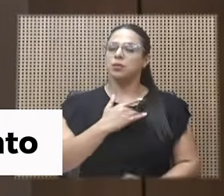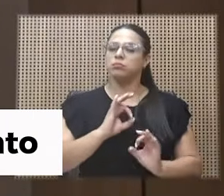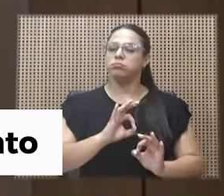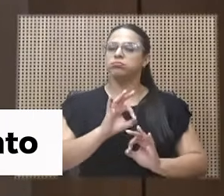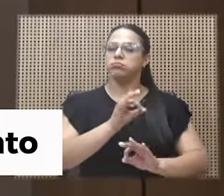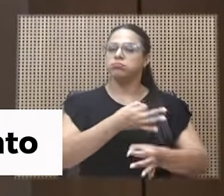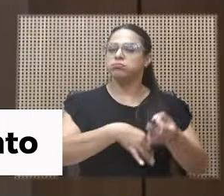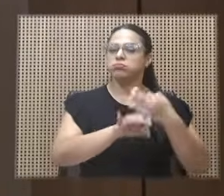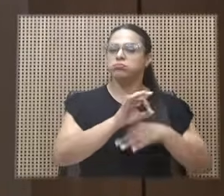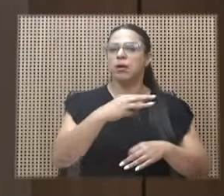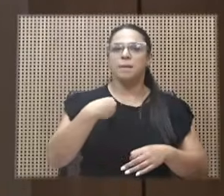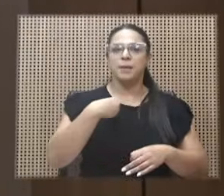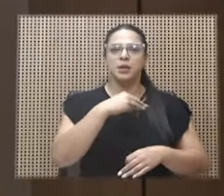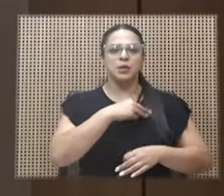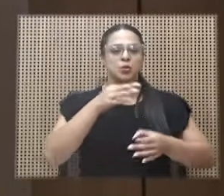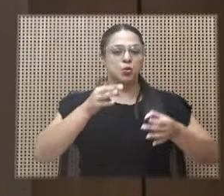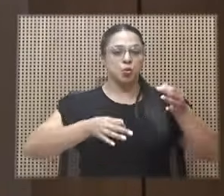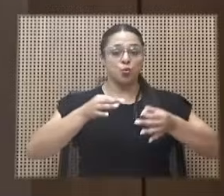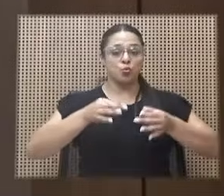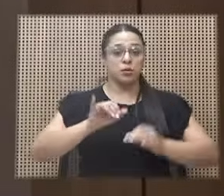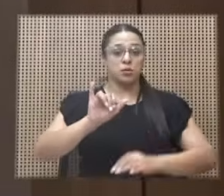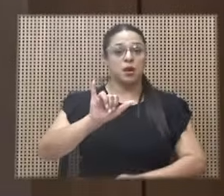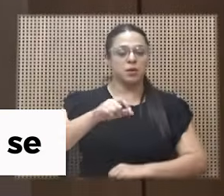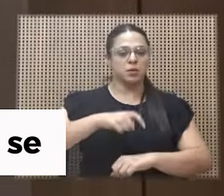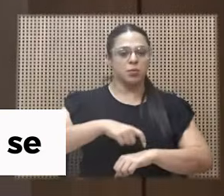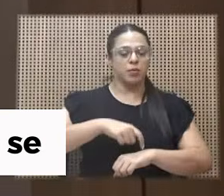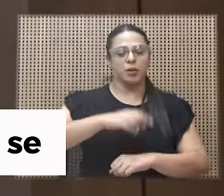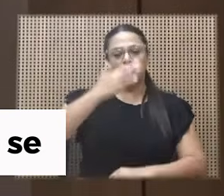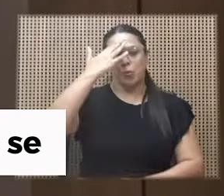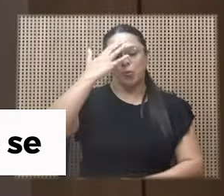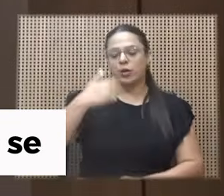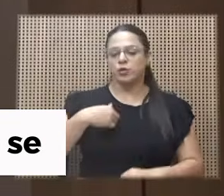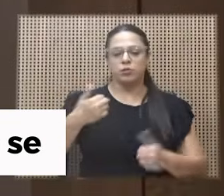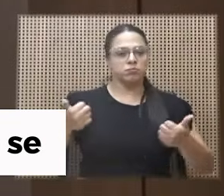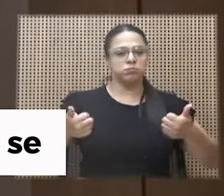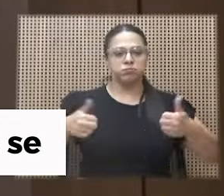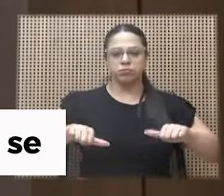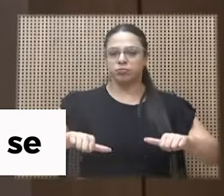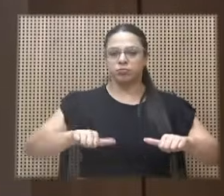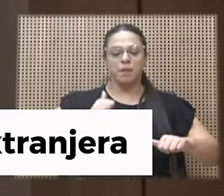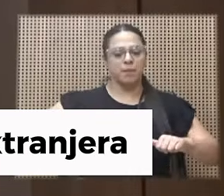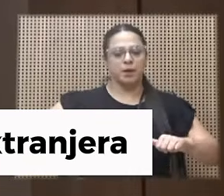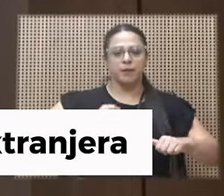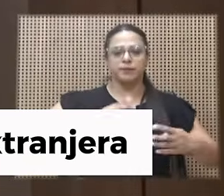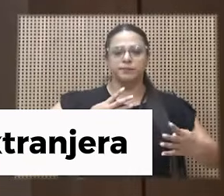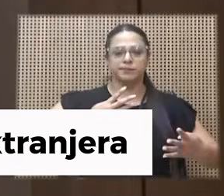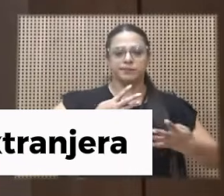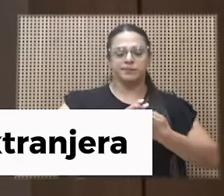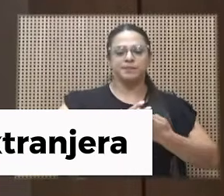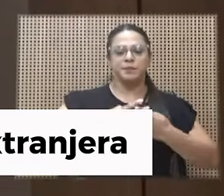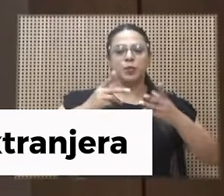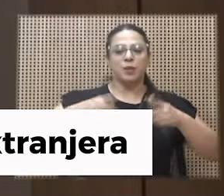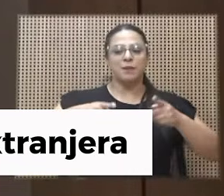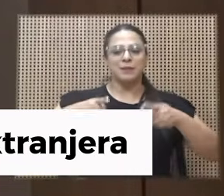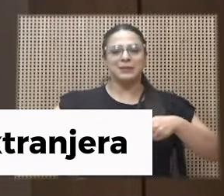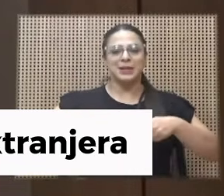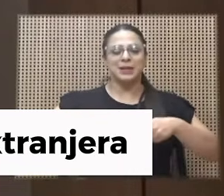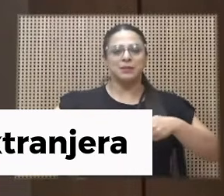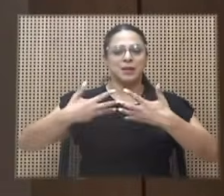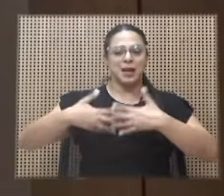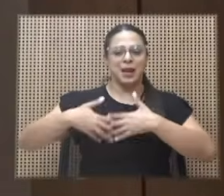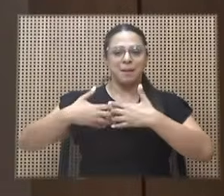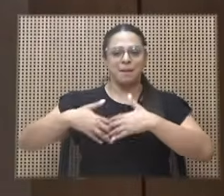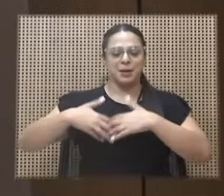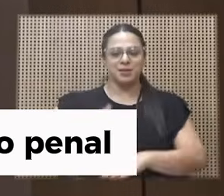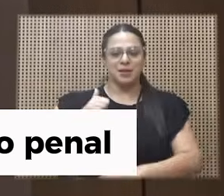ministro de Justicia en ese momento, porque me opuse a la privatización carcelaria donde se trasladaba a una empresa privada